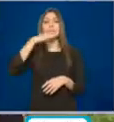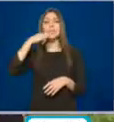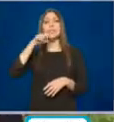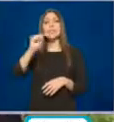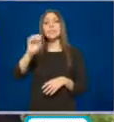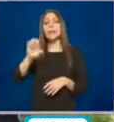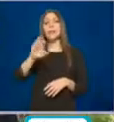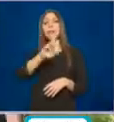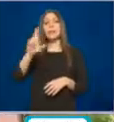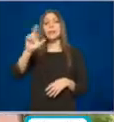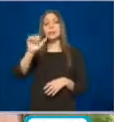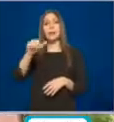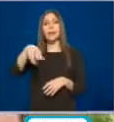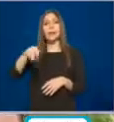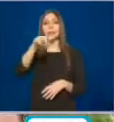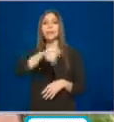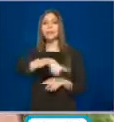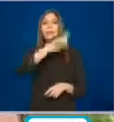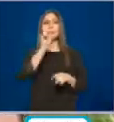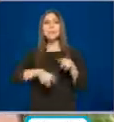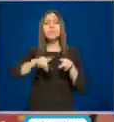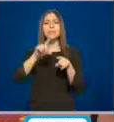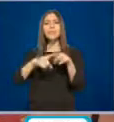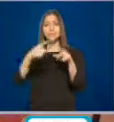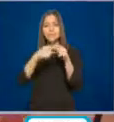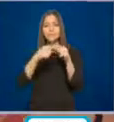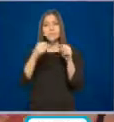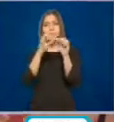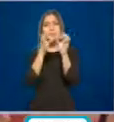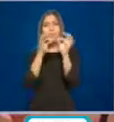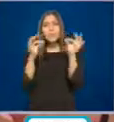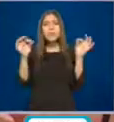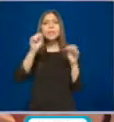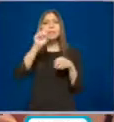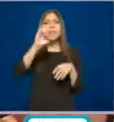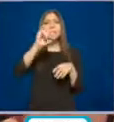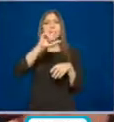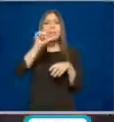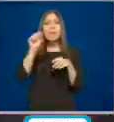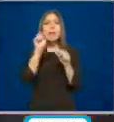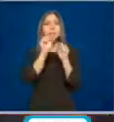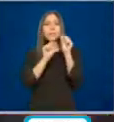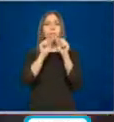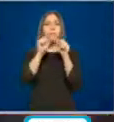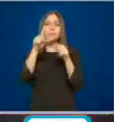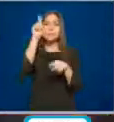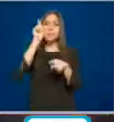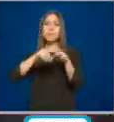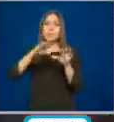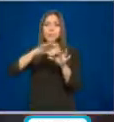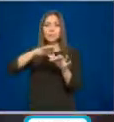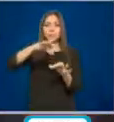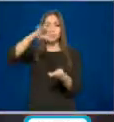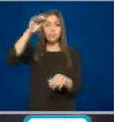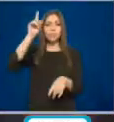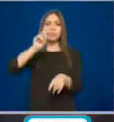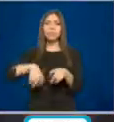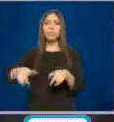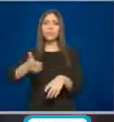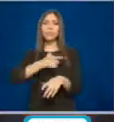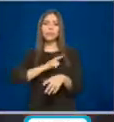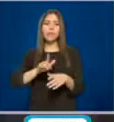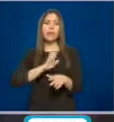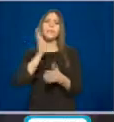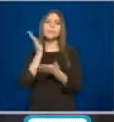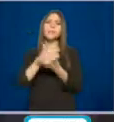este caso, la verdad, le ¿Está aquí? quité las semillas. Sí, porque me había dicho aquí que por ahí que pues no le agradaba tanto. ¿A que, poco aquí hay sí,